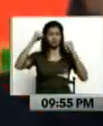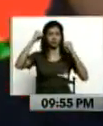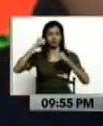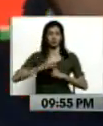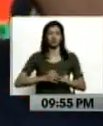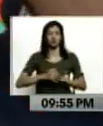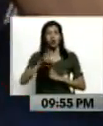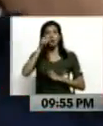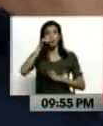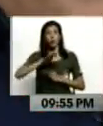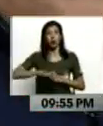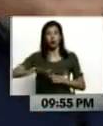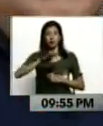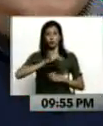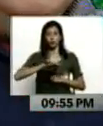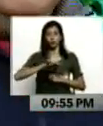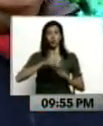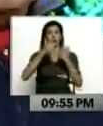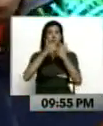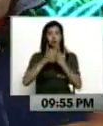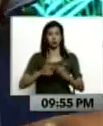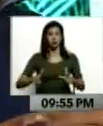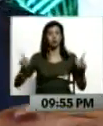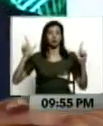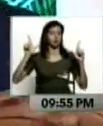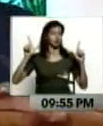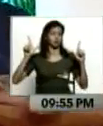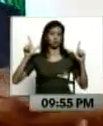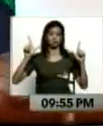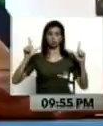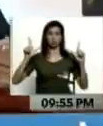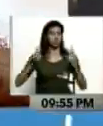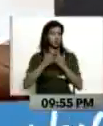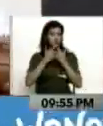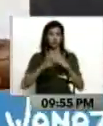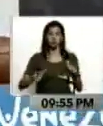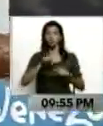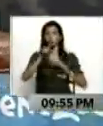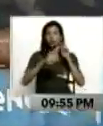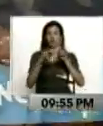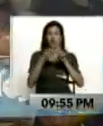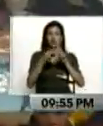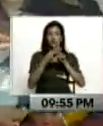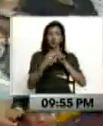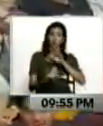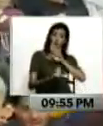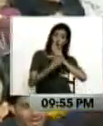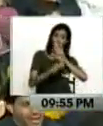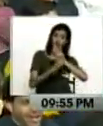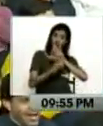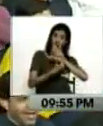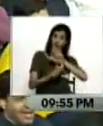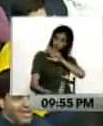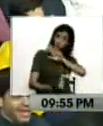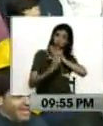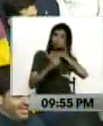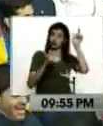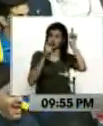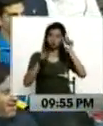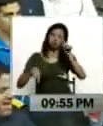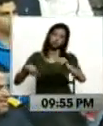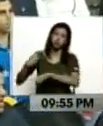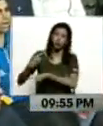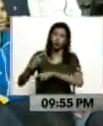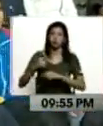siempre este pueblo este pueblo es libre por eso nuestra etiqueta es numeral